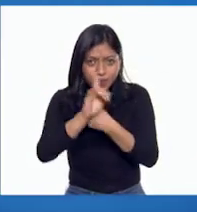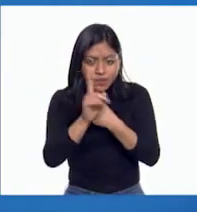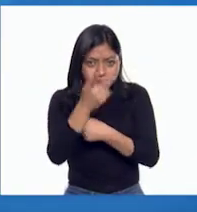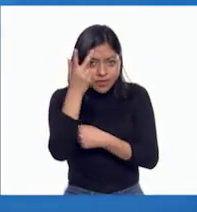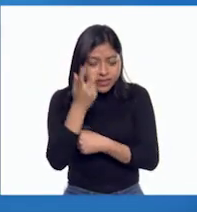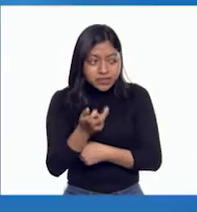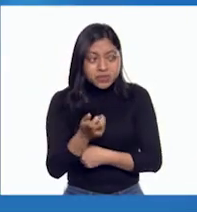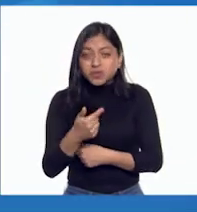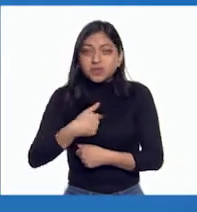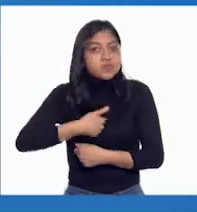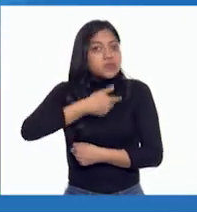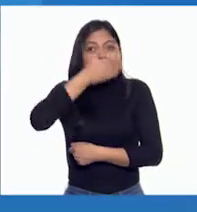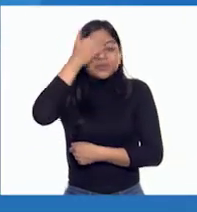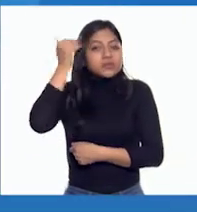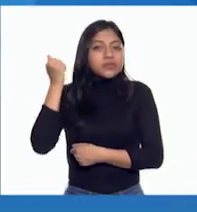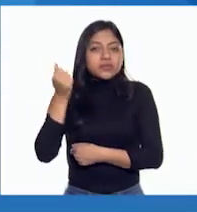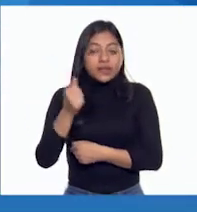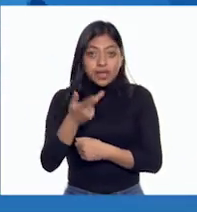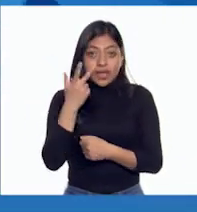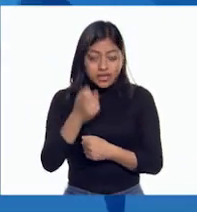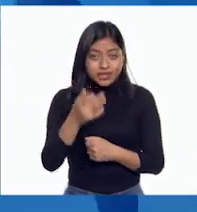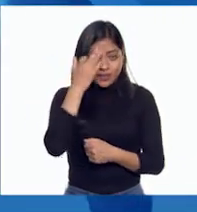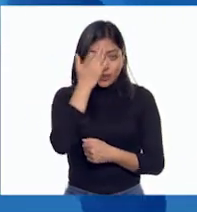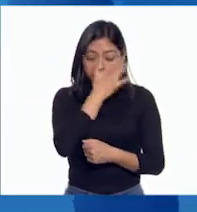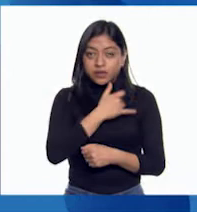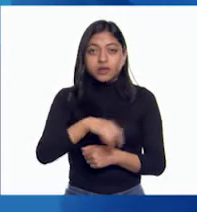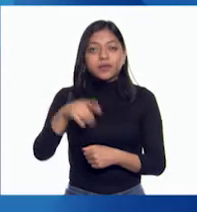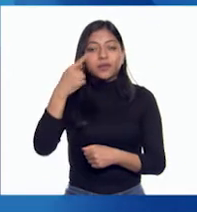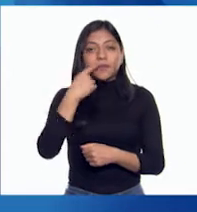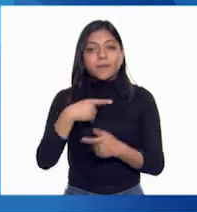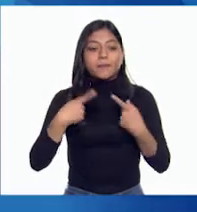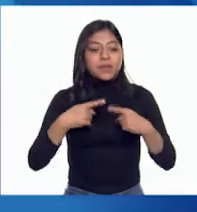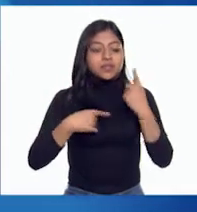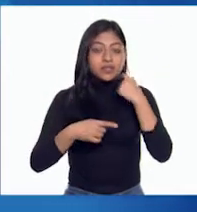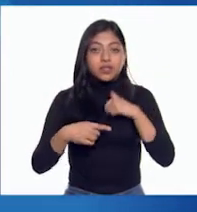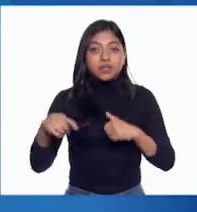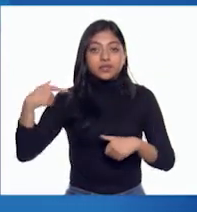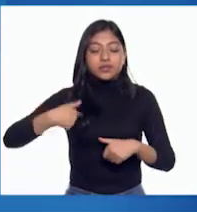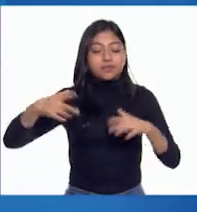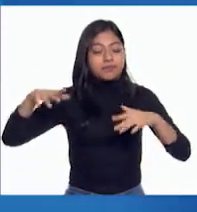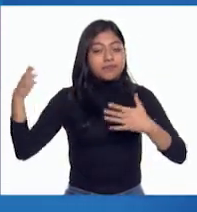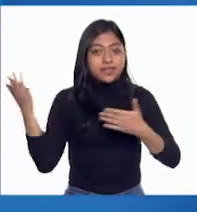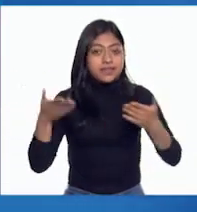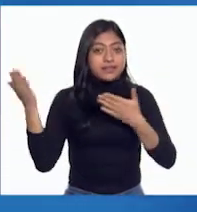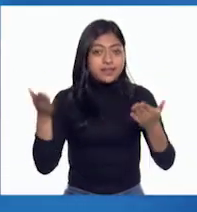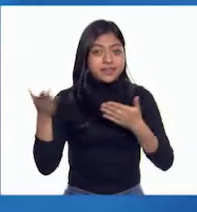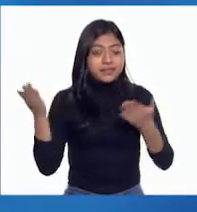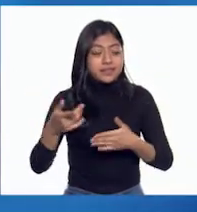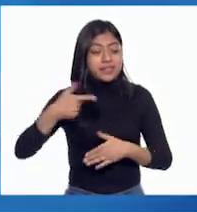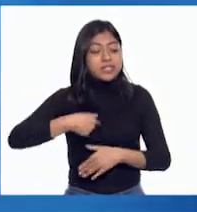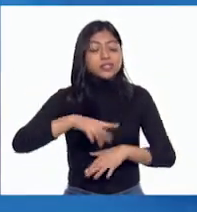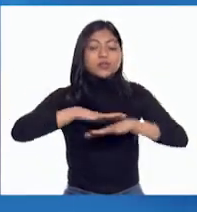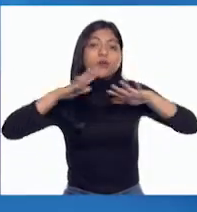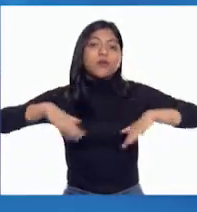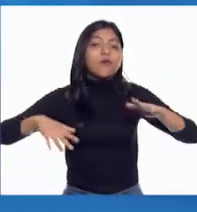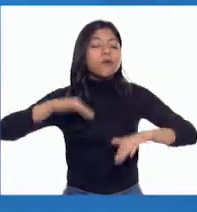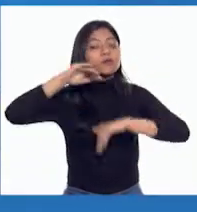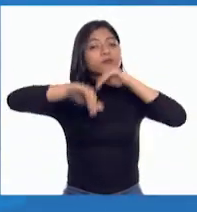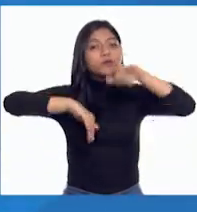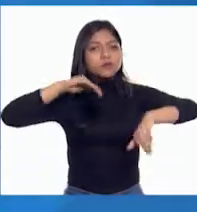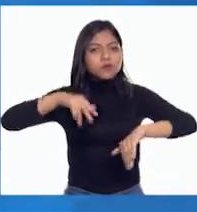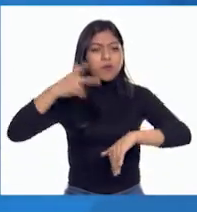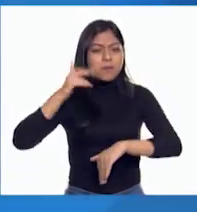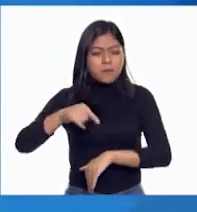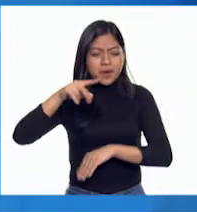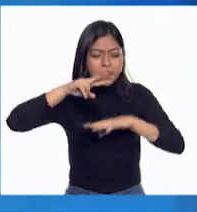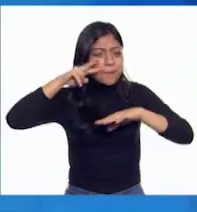todo esto que me están contando. Tanto tiempo viniendo a la playa y nunca me informé sobre lo que pasaba aquí, sobre los problemas